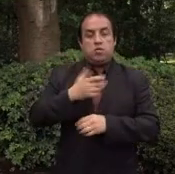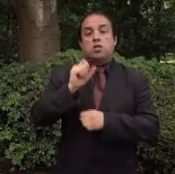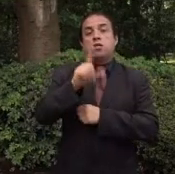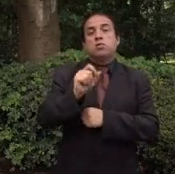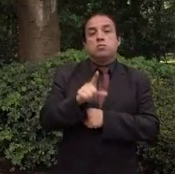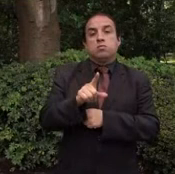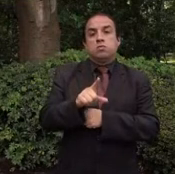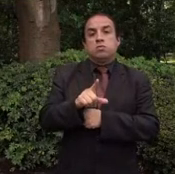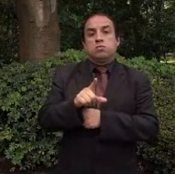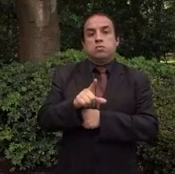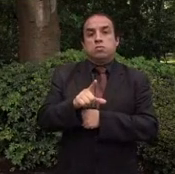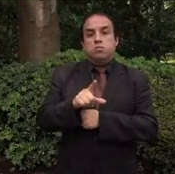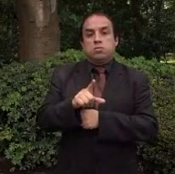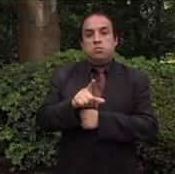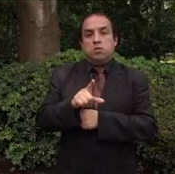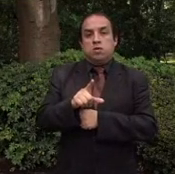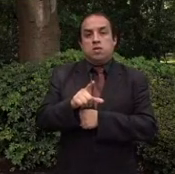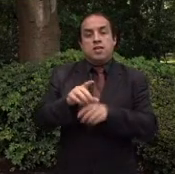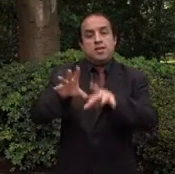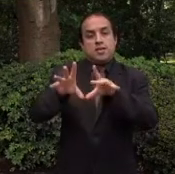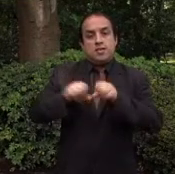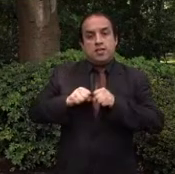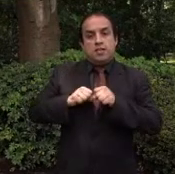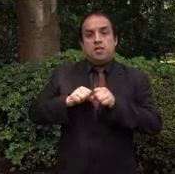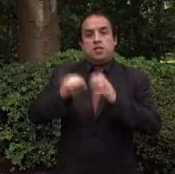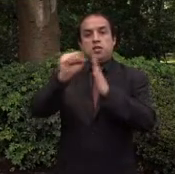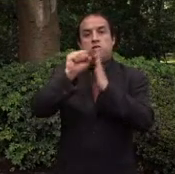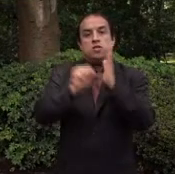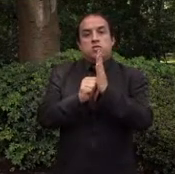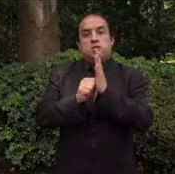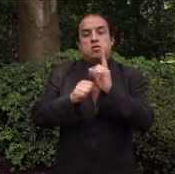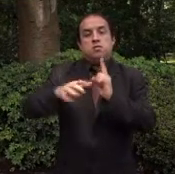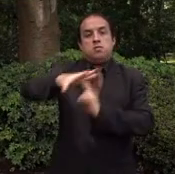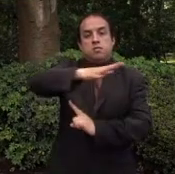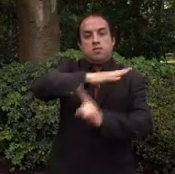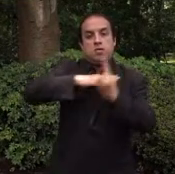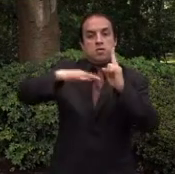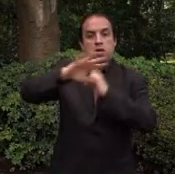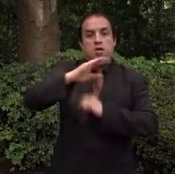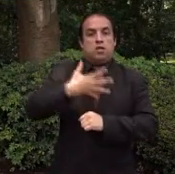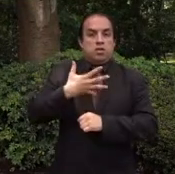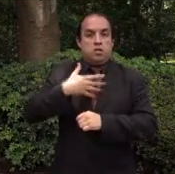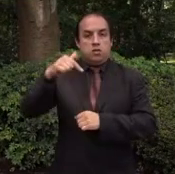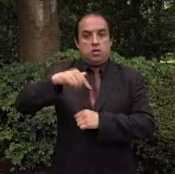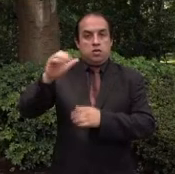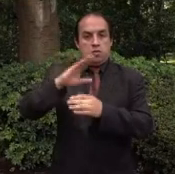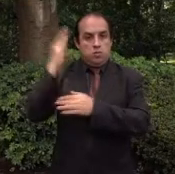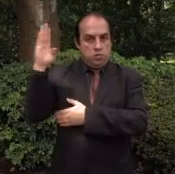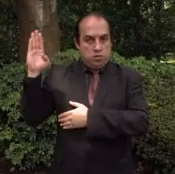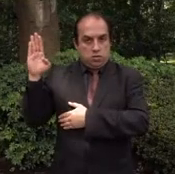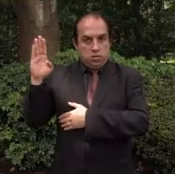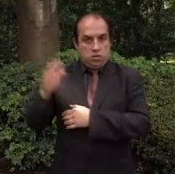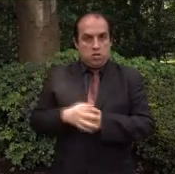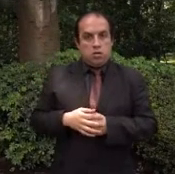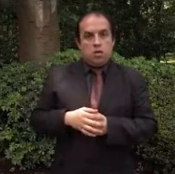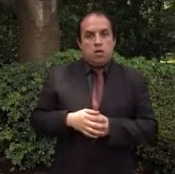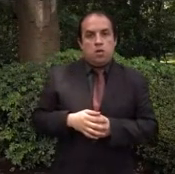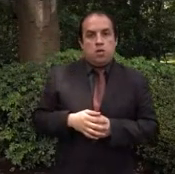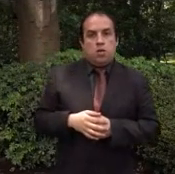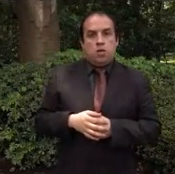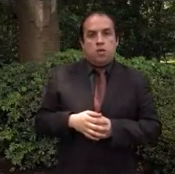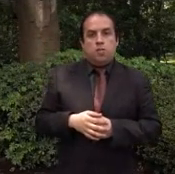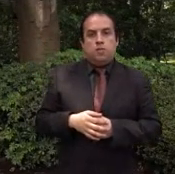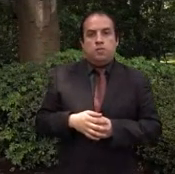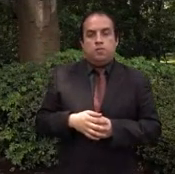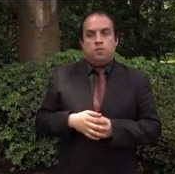rescate de los sistemas ecológicos que hay en este bosque. Y por último, ¿van a tener algún contacto con estos